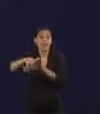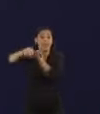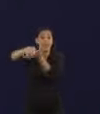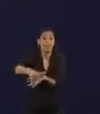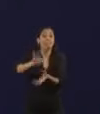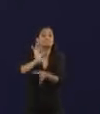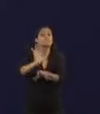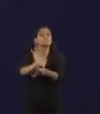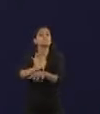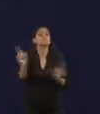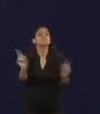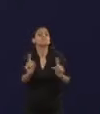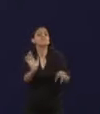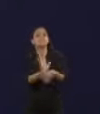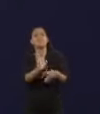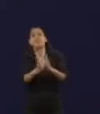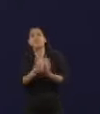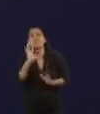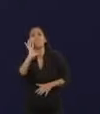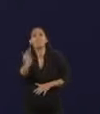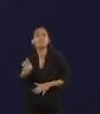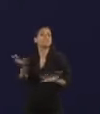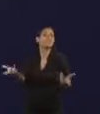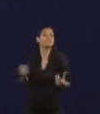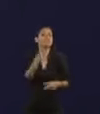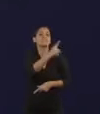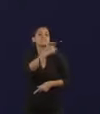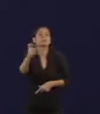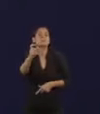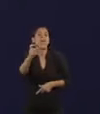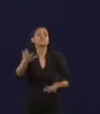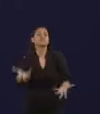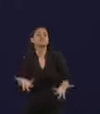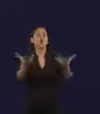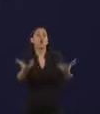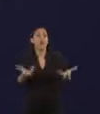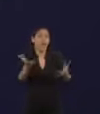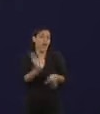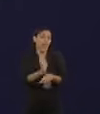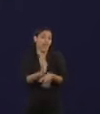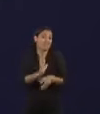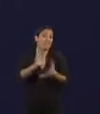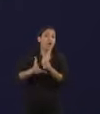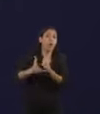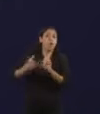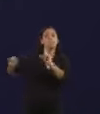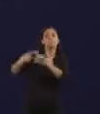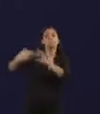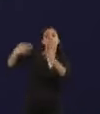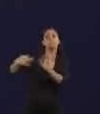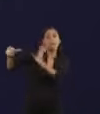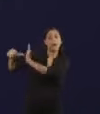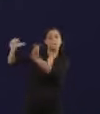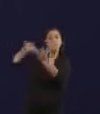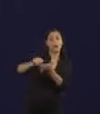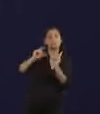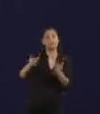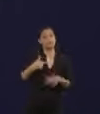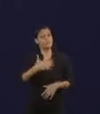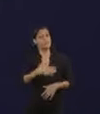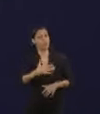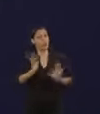no es Ni más ni menos que 100 toneladas son 100 toneladas de diplomacia Así que muy contentos por